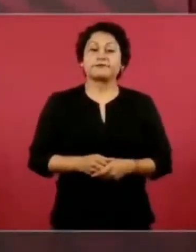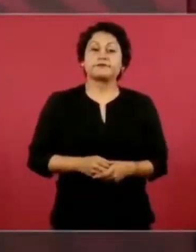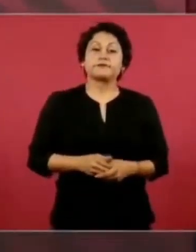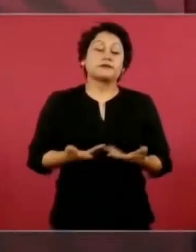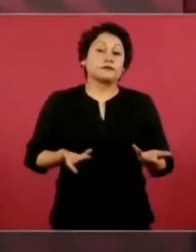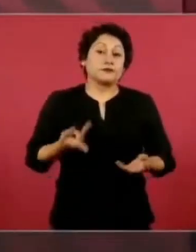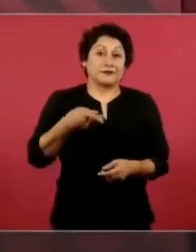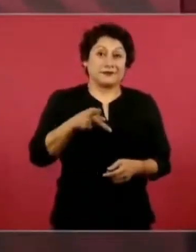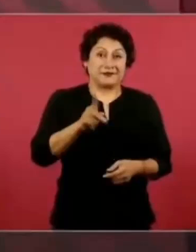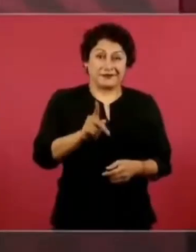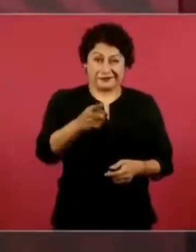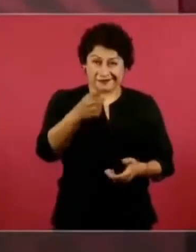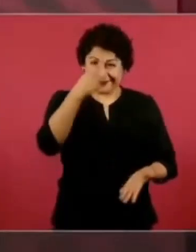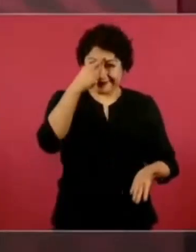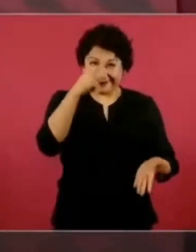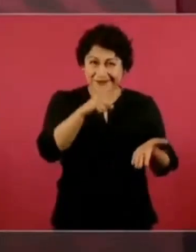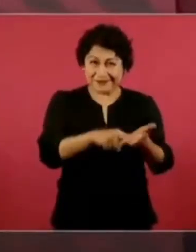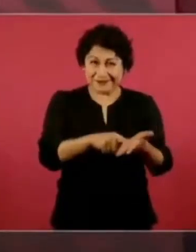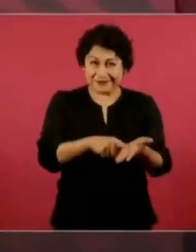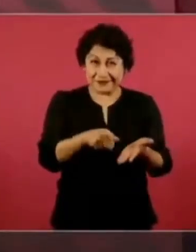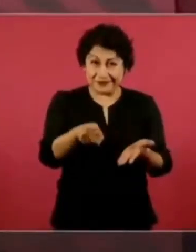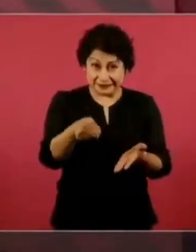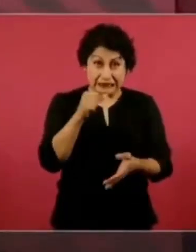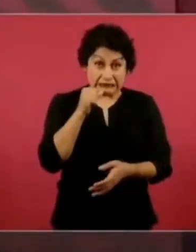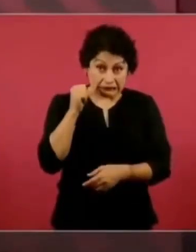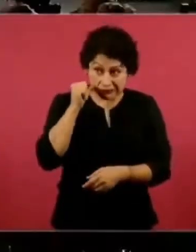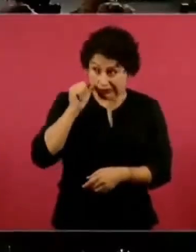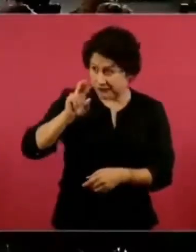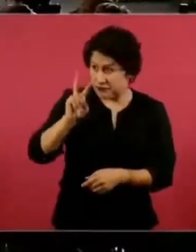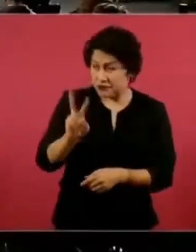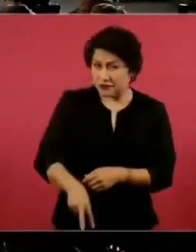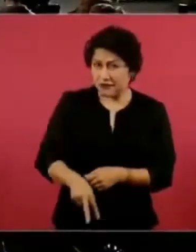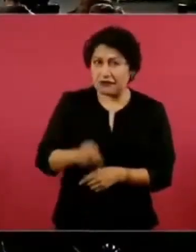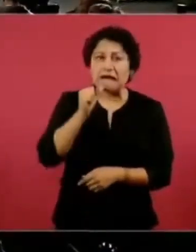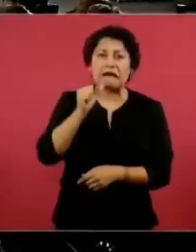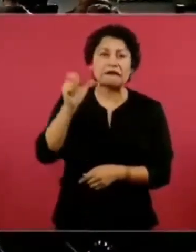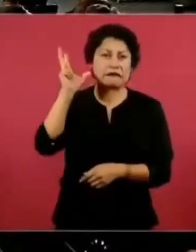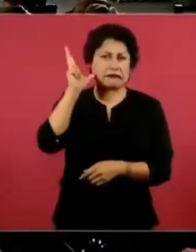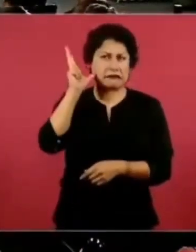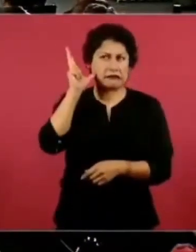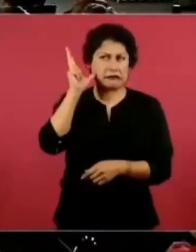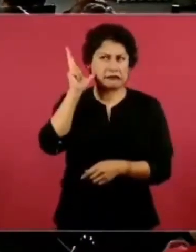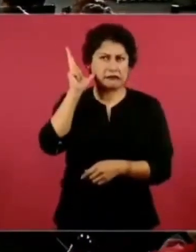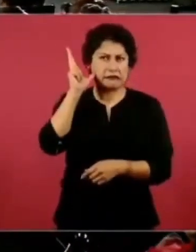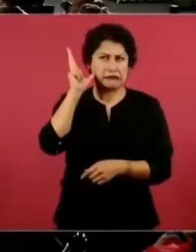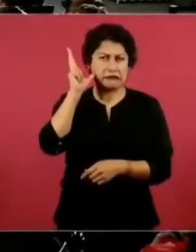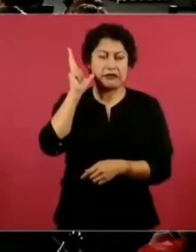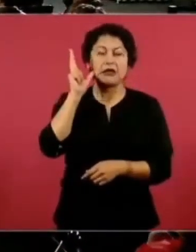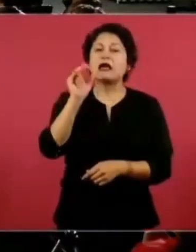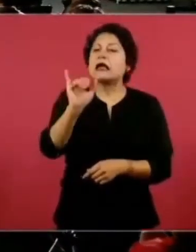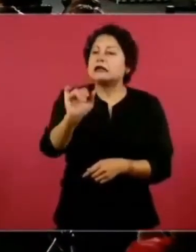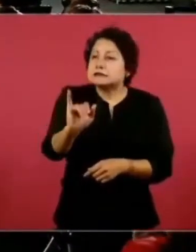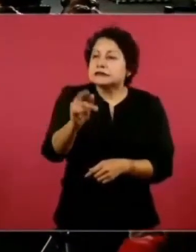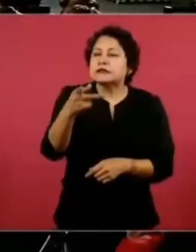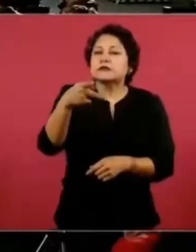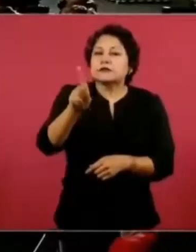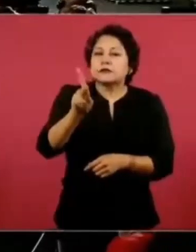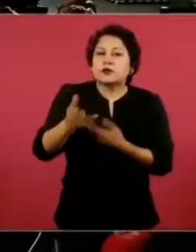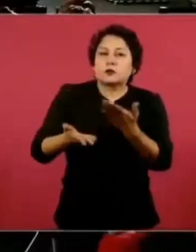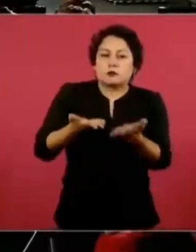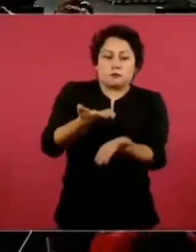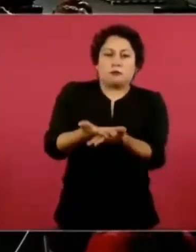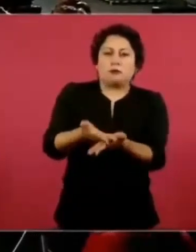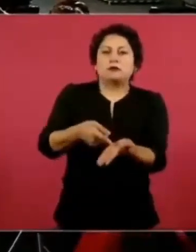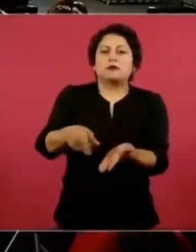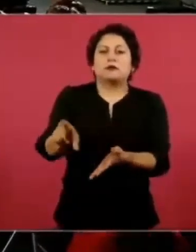Pero imagínense, eso fue ayer, ¿no? Antier. Sí, pero la propuesta la hicieron. O